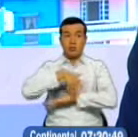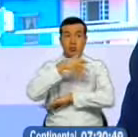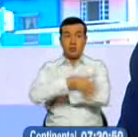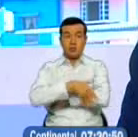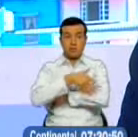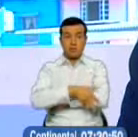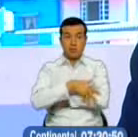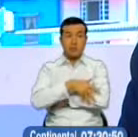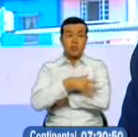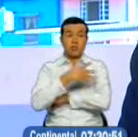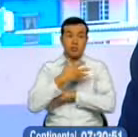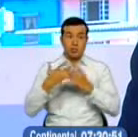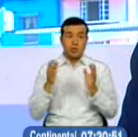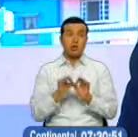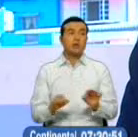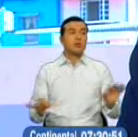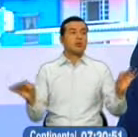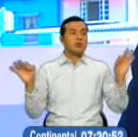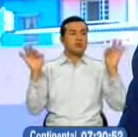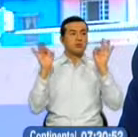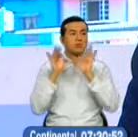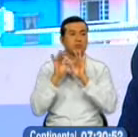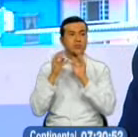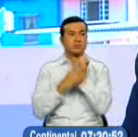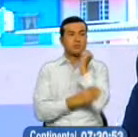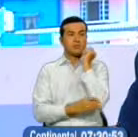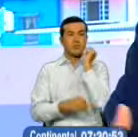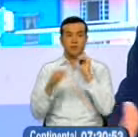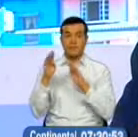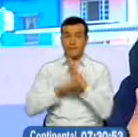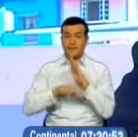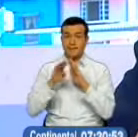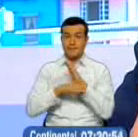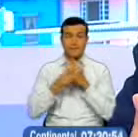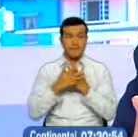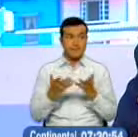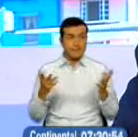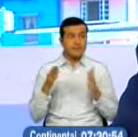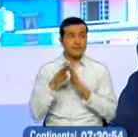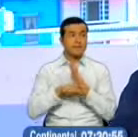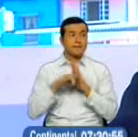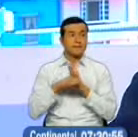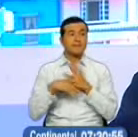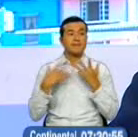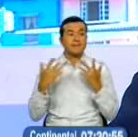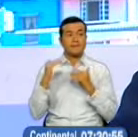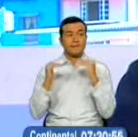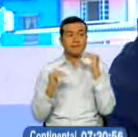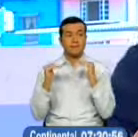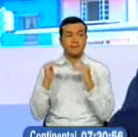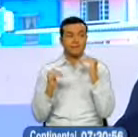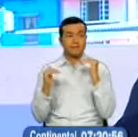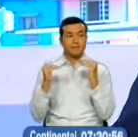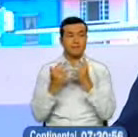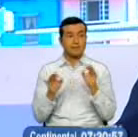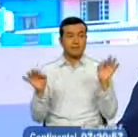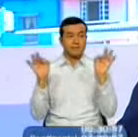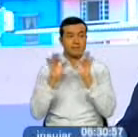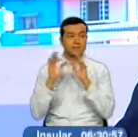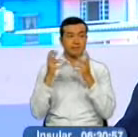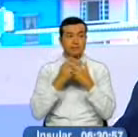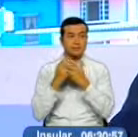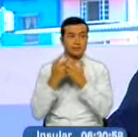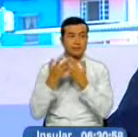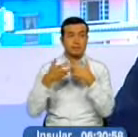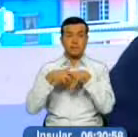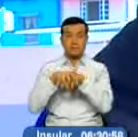como uno de los mecanismos fundamentales de reducción de pobreza y de reducción de distancias sociales y, por lo tanto, de cohesión